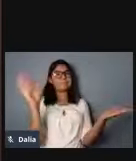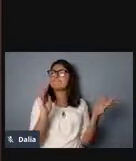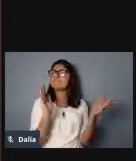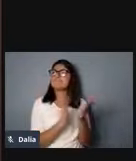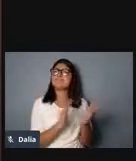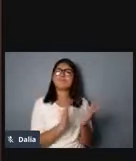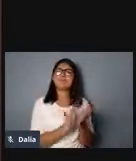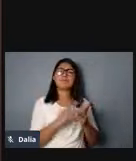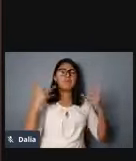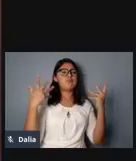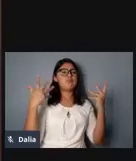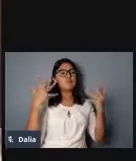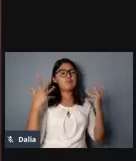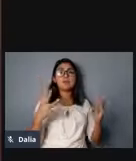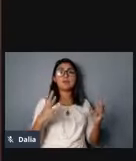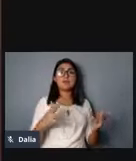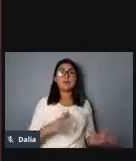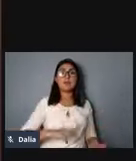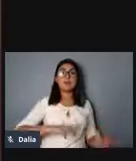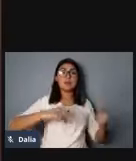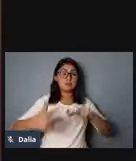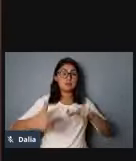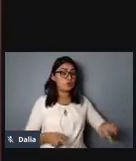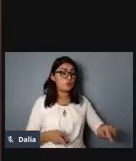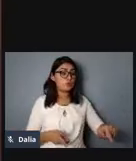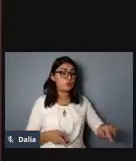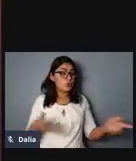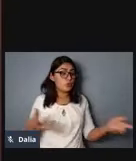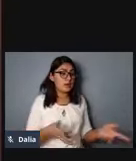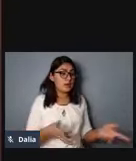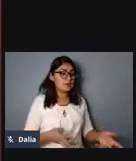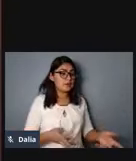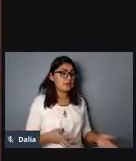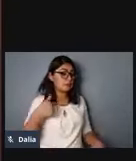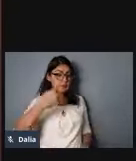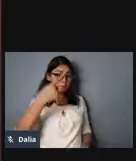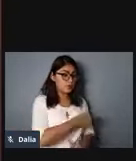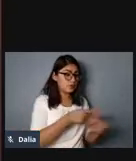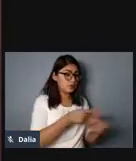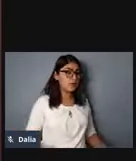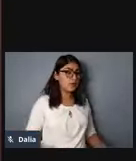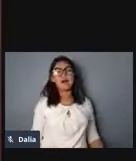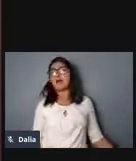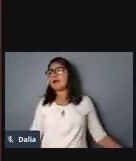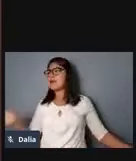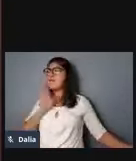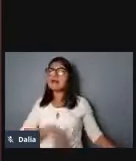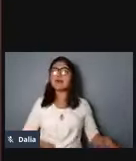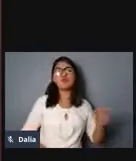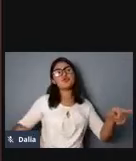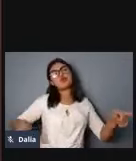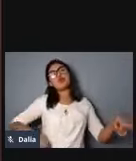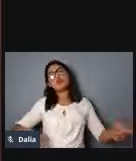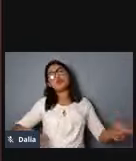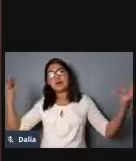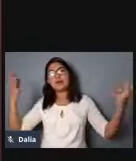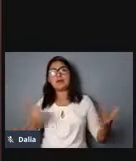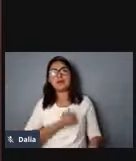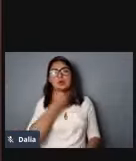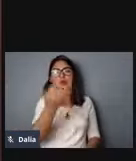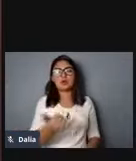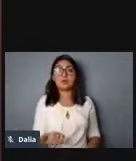digo, entonces te descalifico y te hago sentir culpable. Esto nos pasa con las niñas y los niños hoy